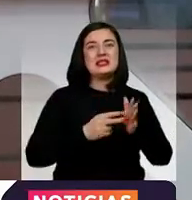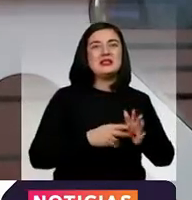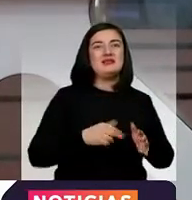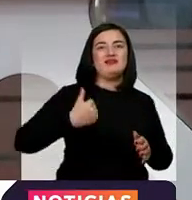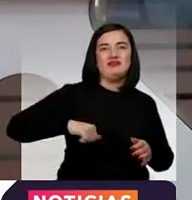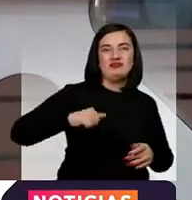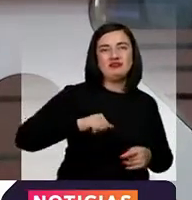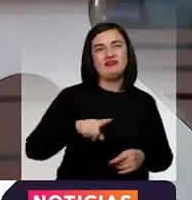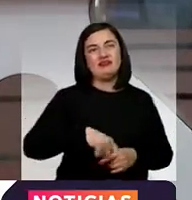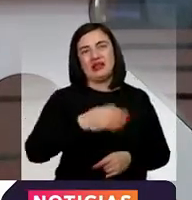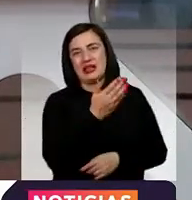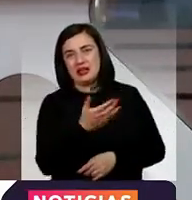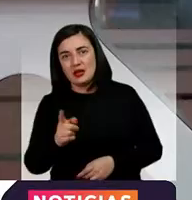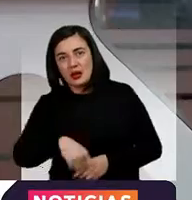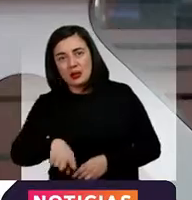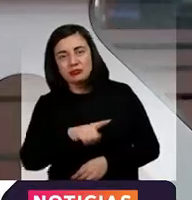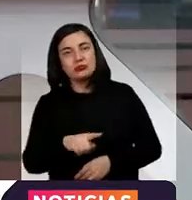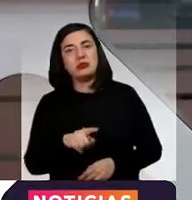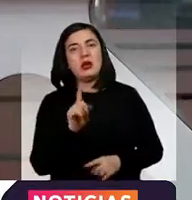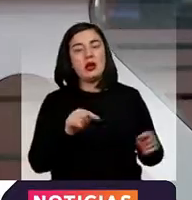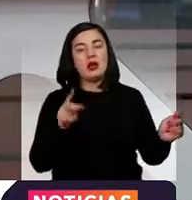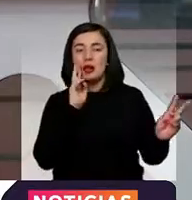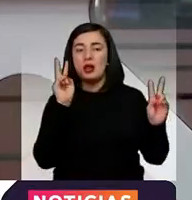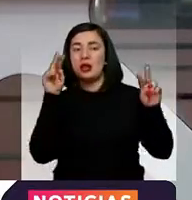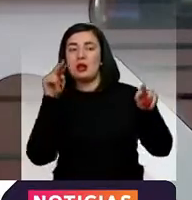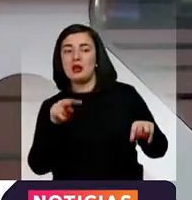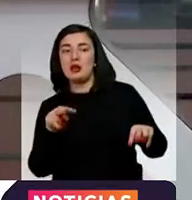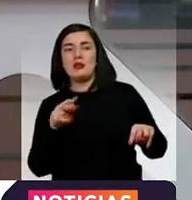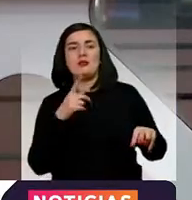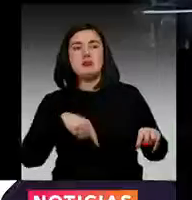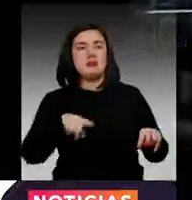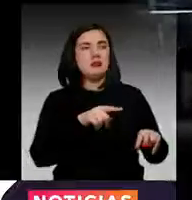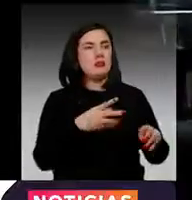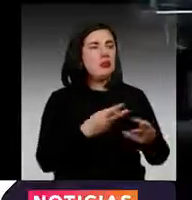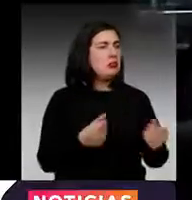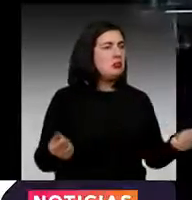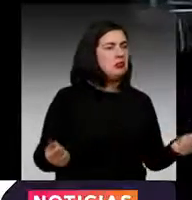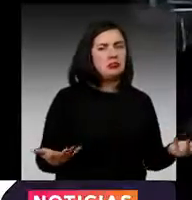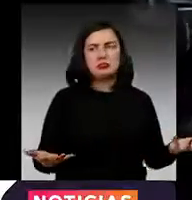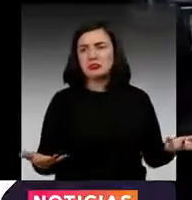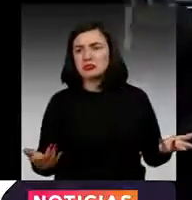que dejaron de ser vistos o que nunca más fueron encontrados.